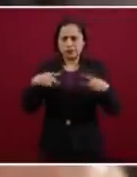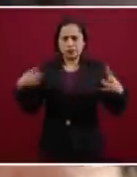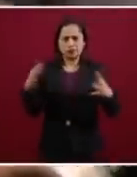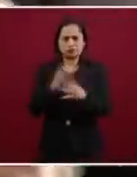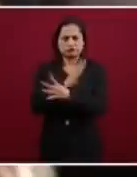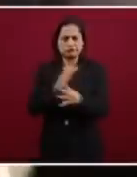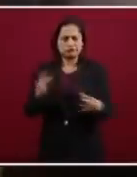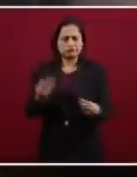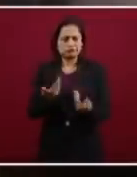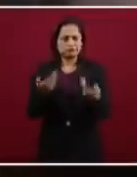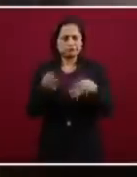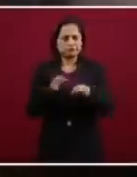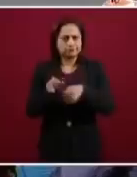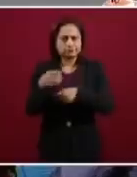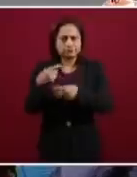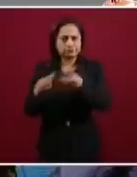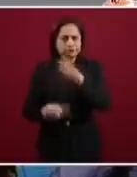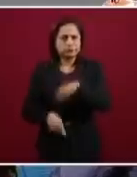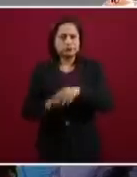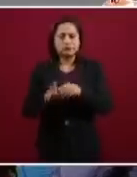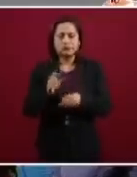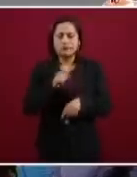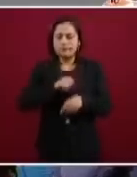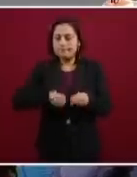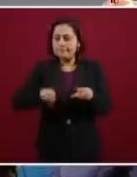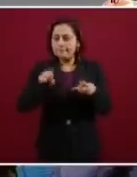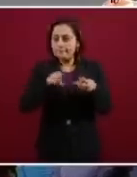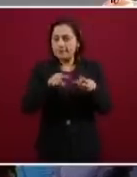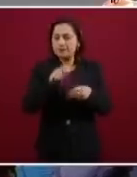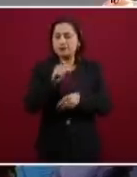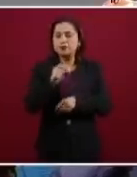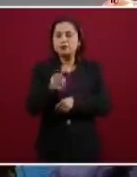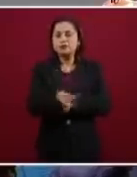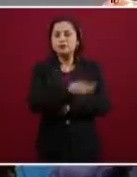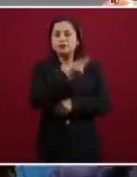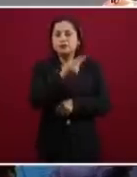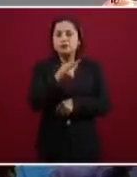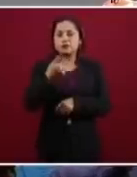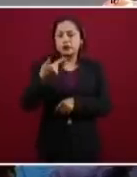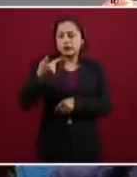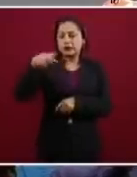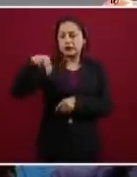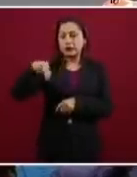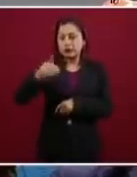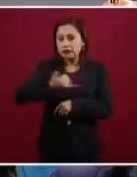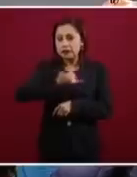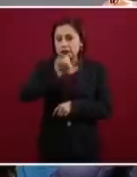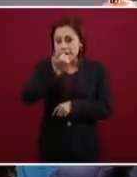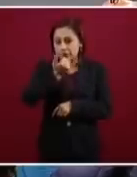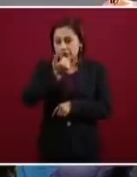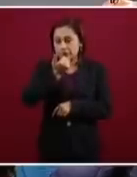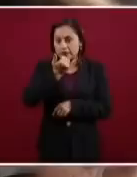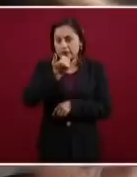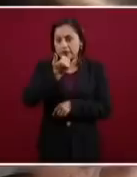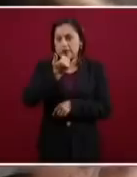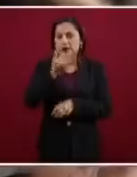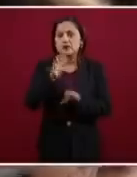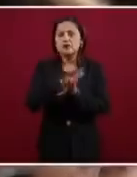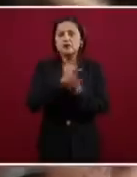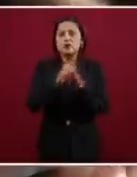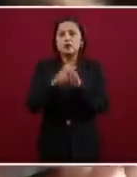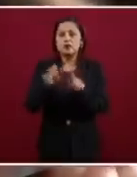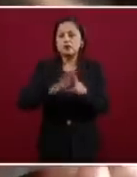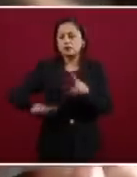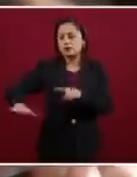hay allí mismo lo de la guardia nacional sí fue un error de la guardia nacional el no proteger el perímetro